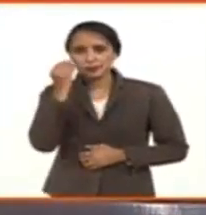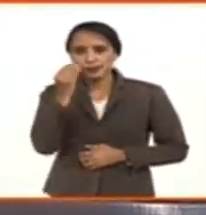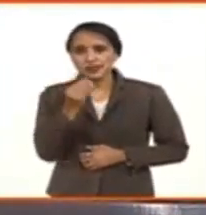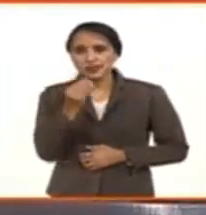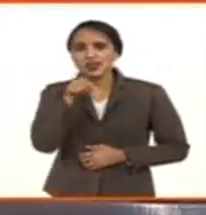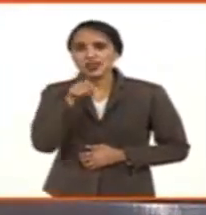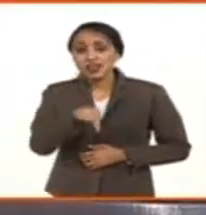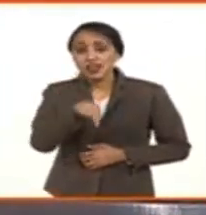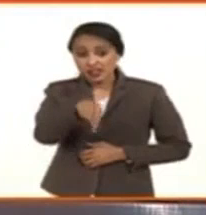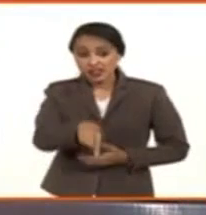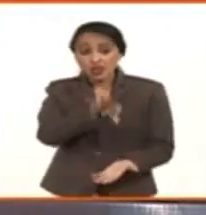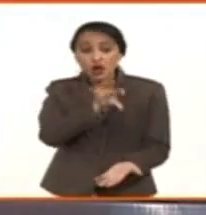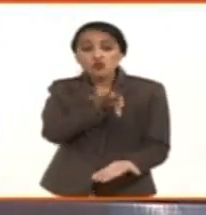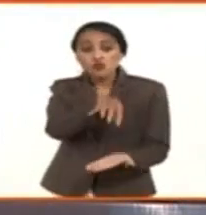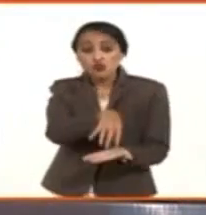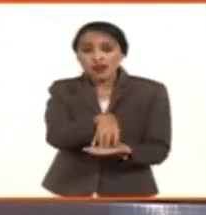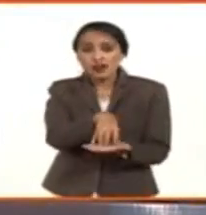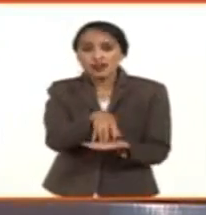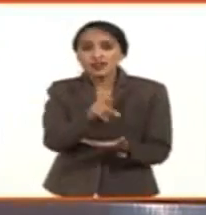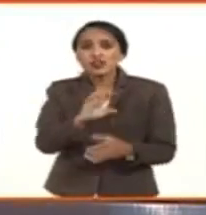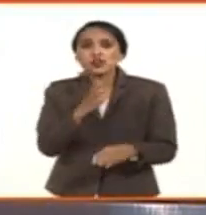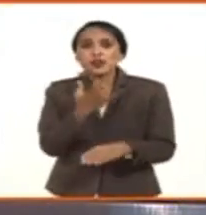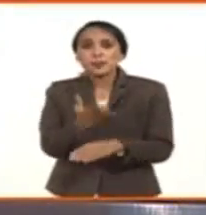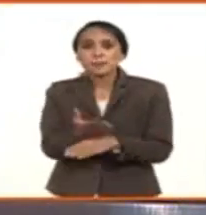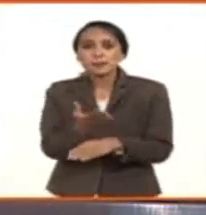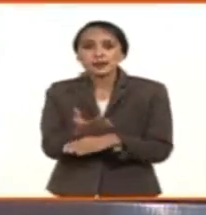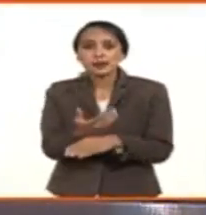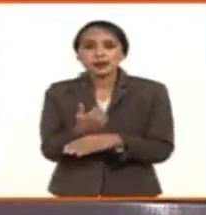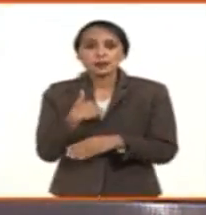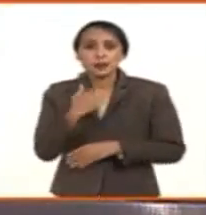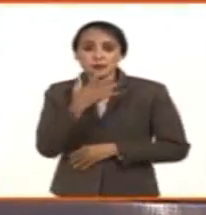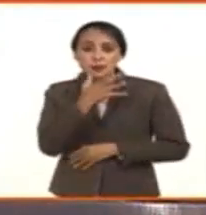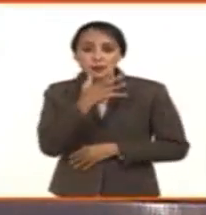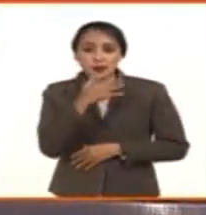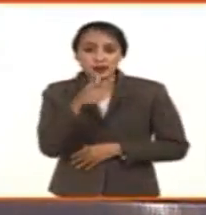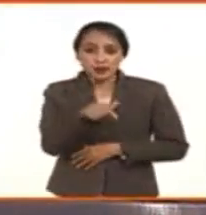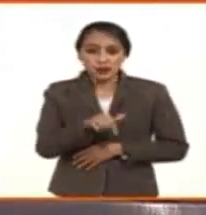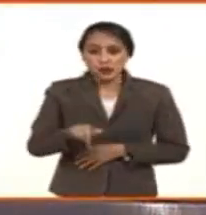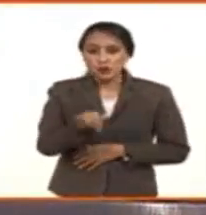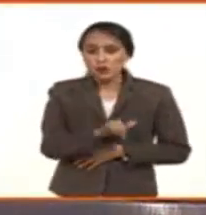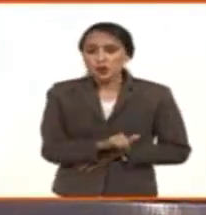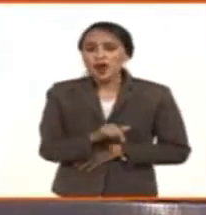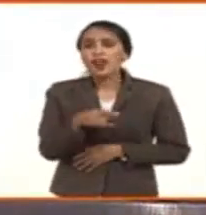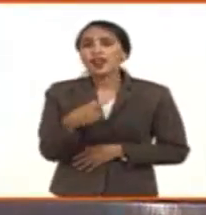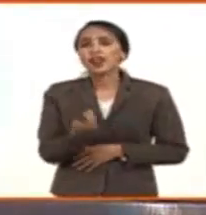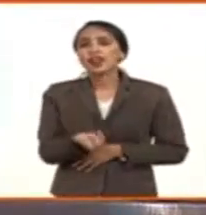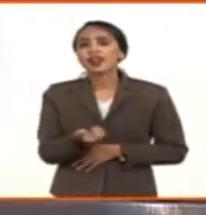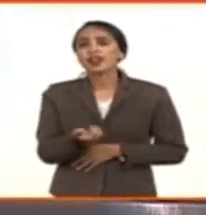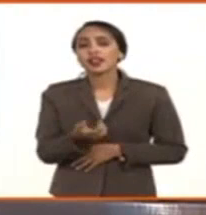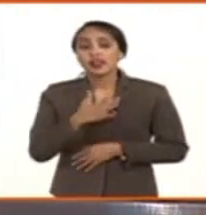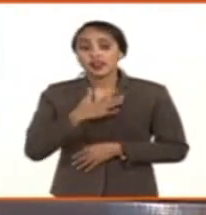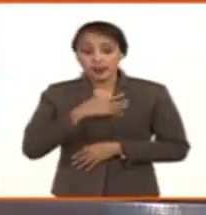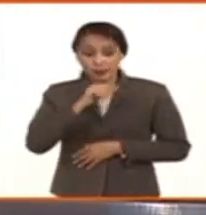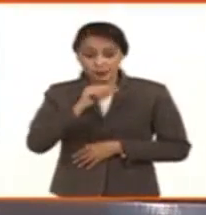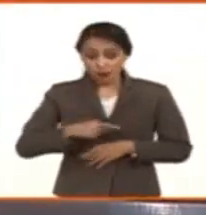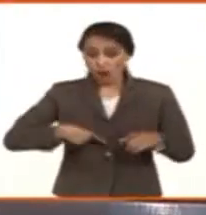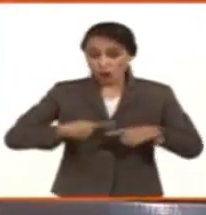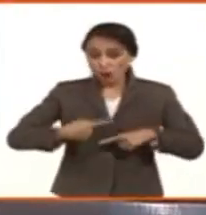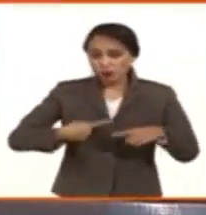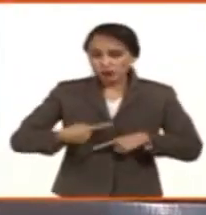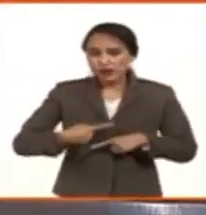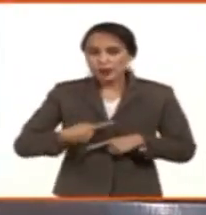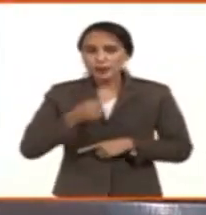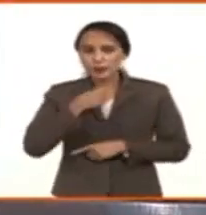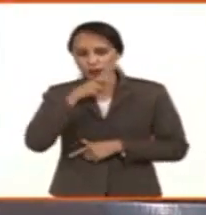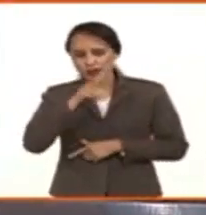y eso demanda primero del me parece de lado las izquierdas un diagnóstico ponerlo en el centro de las necesidades y construir a